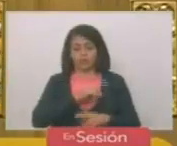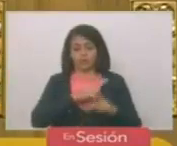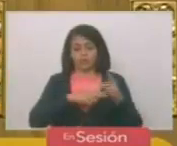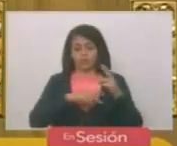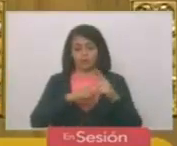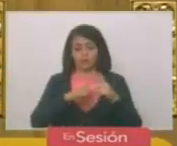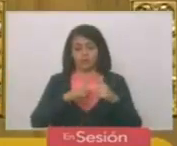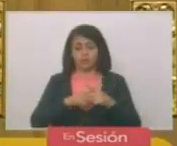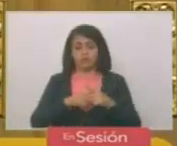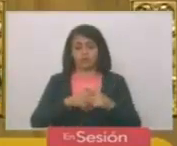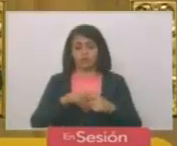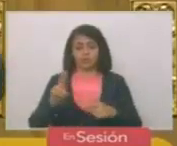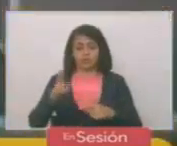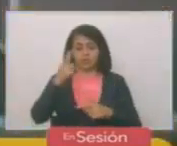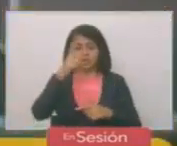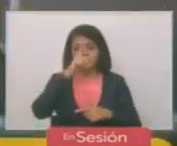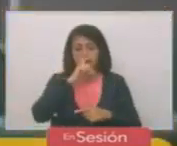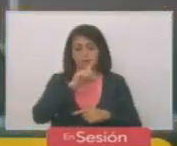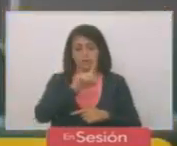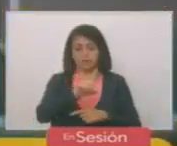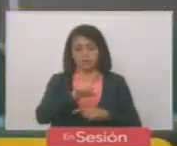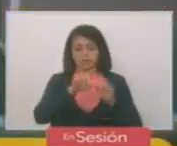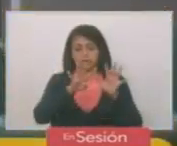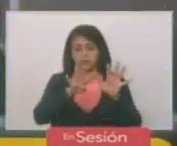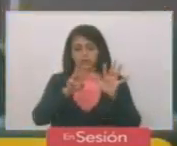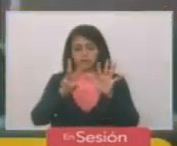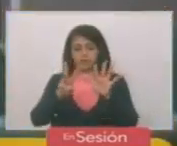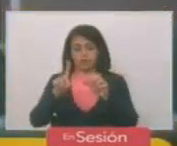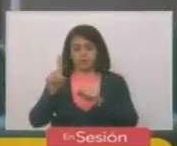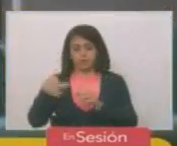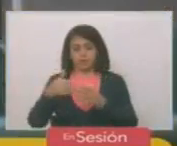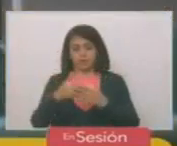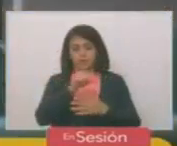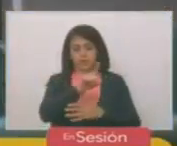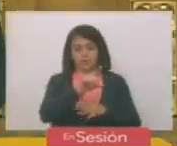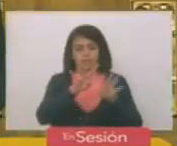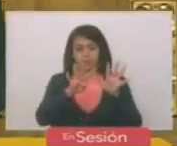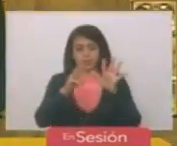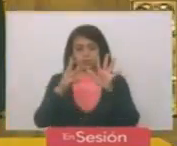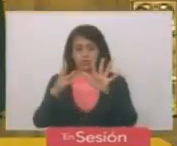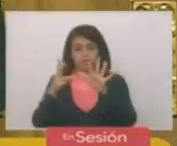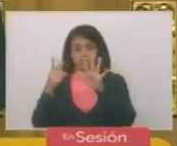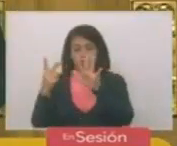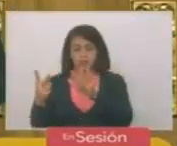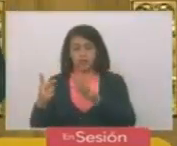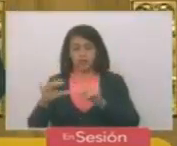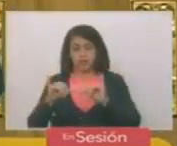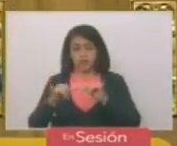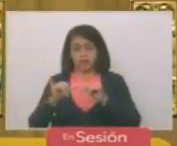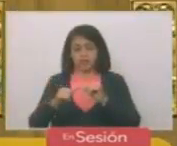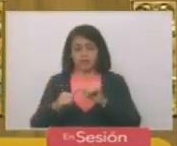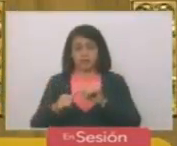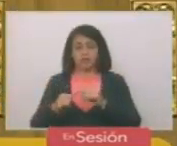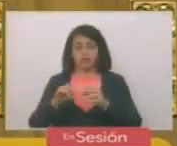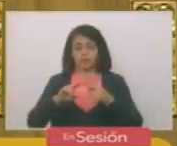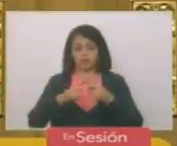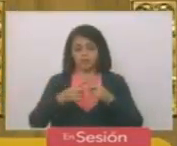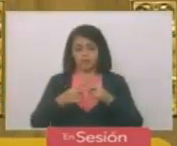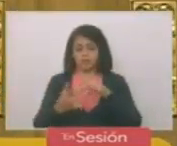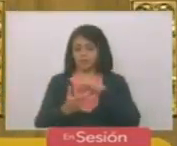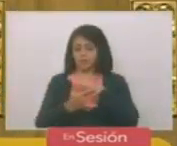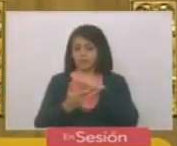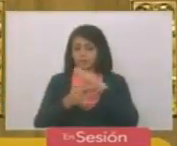Kharkov, Ucrania, entre el año 81 y 87, y obtuvo el título de ingeniero mecánico con la mención tecnología